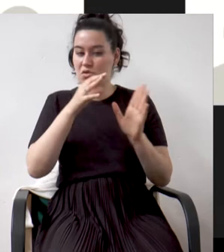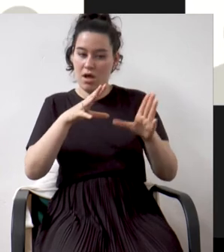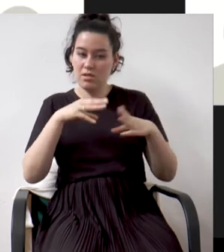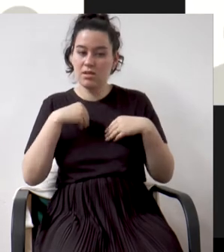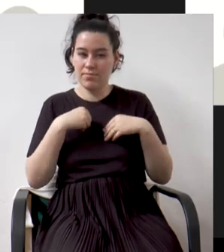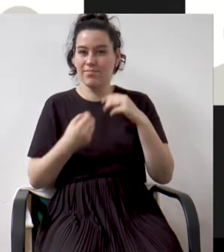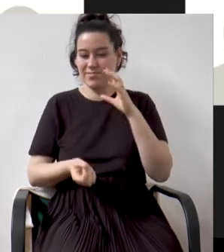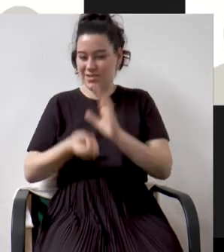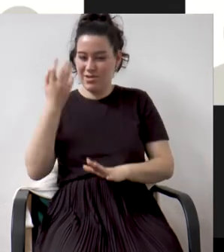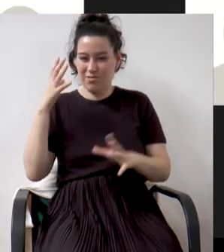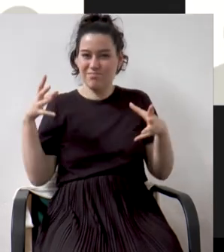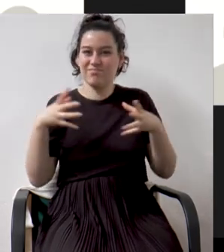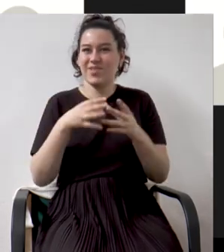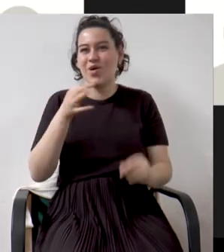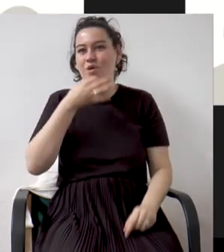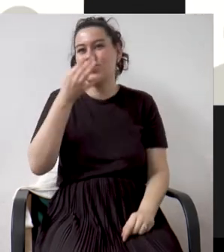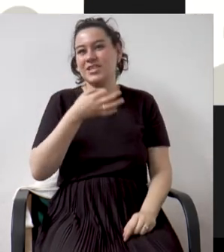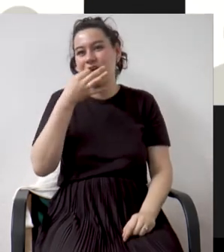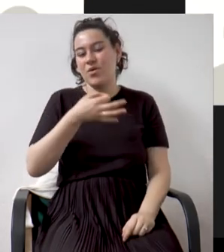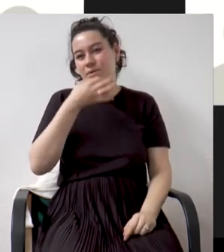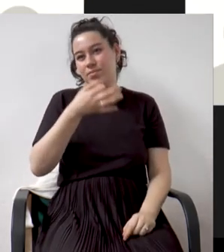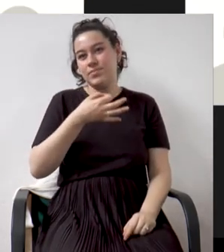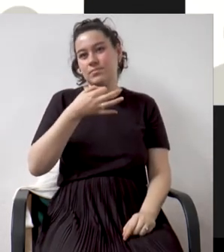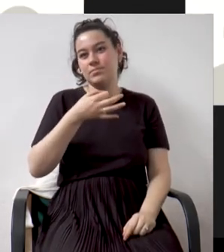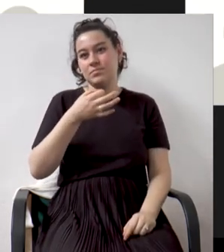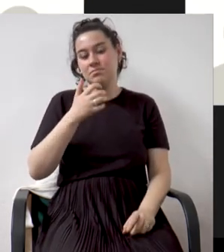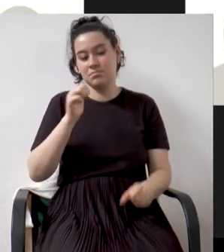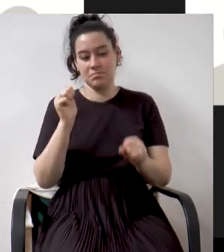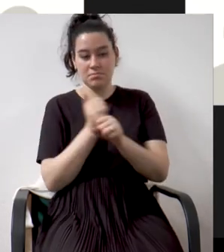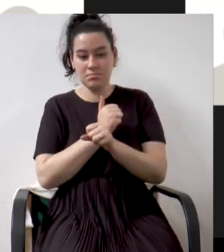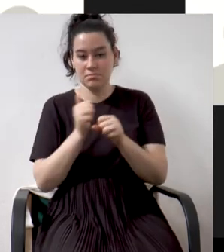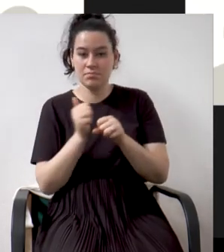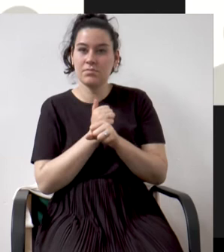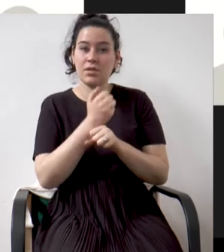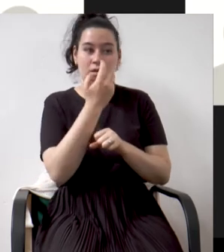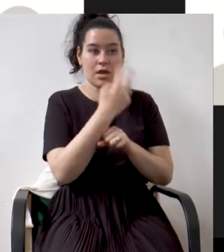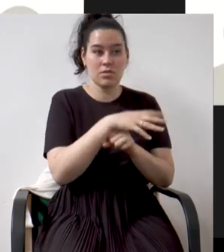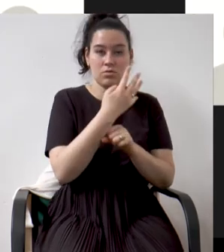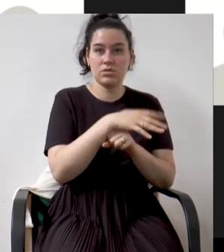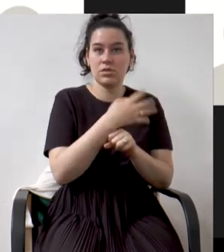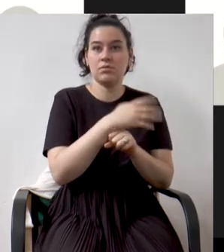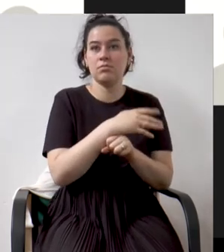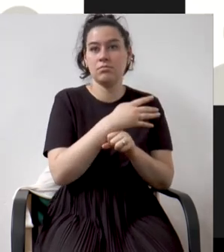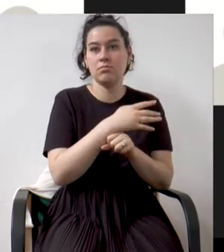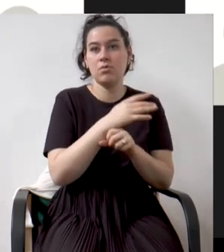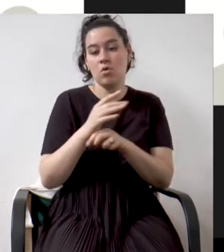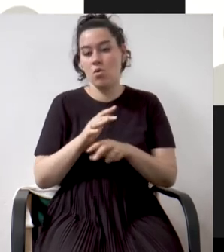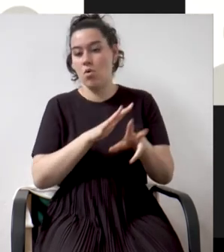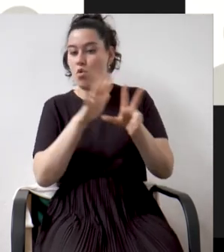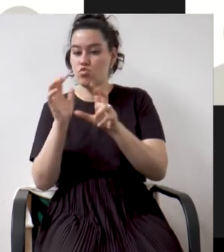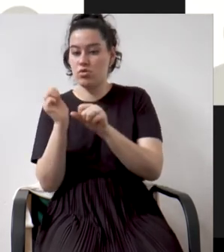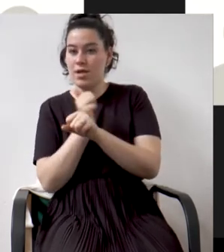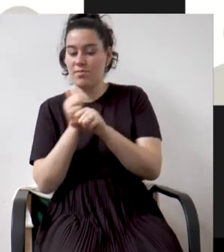aprobó, digamos, si no recuerdo mal, 8 de las 14 propuestas, y que están también